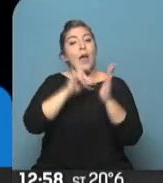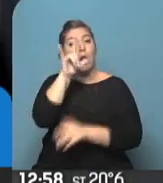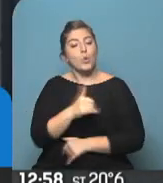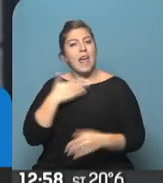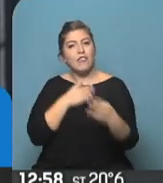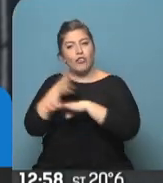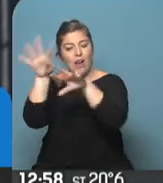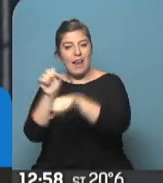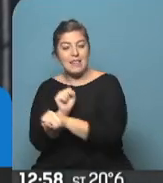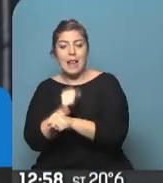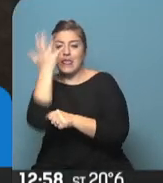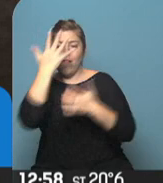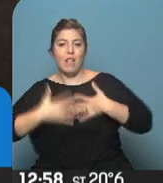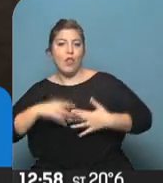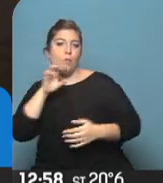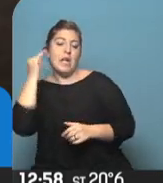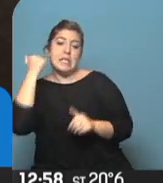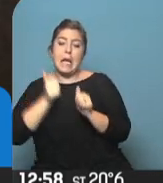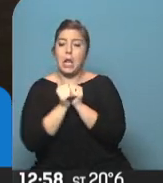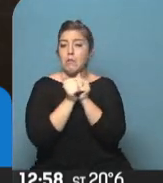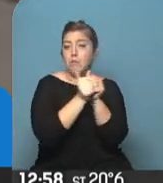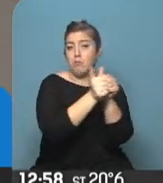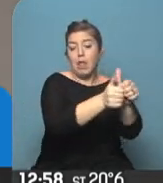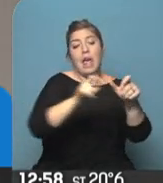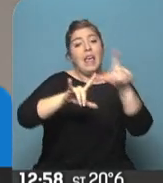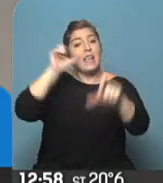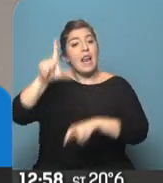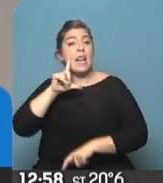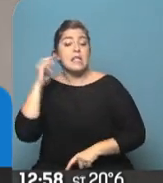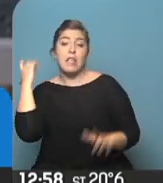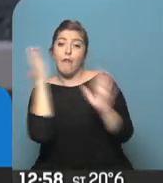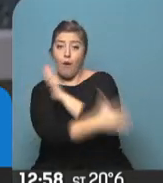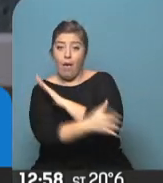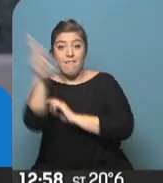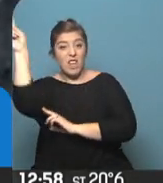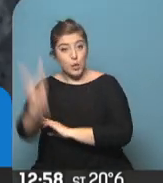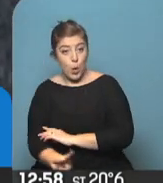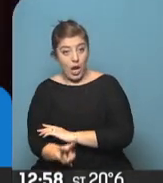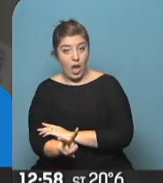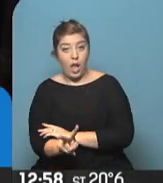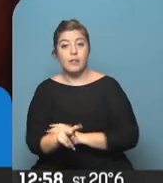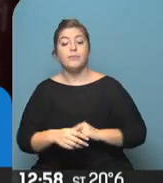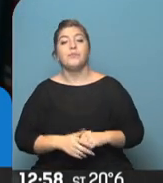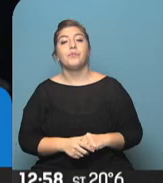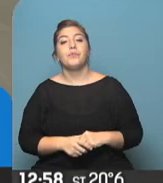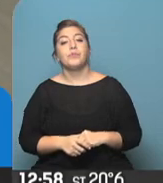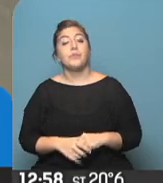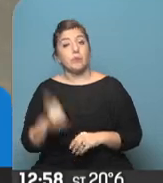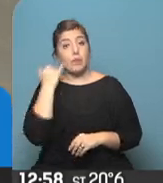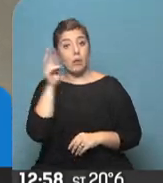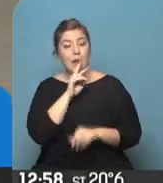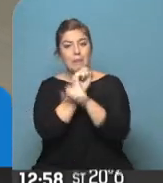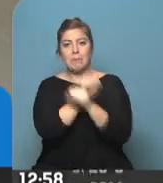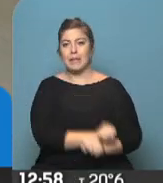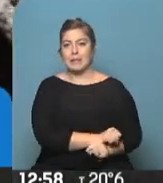disfrazó de mujer y salió del brazo y kelly se fue se fue a venezuela estaba en chile se fue a venezuela y ella quedó